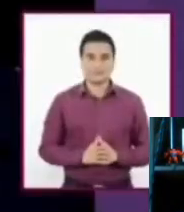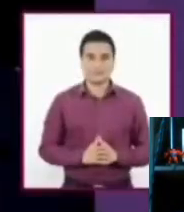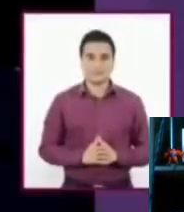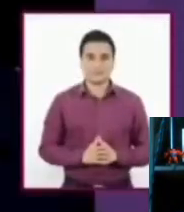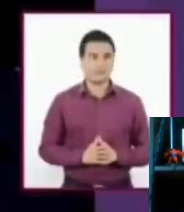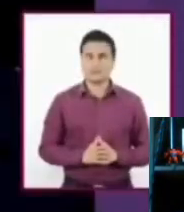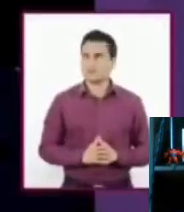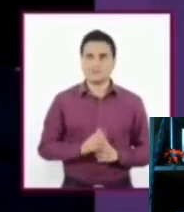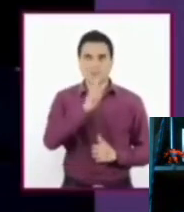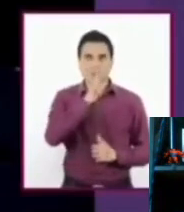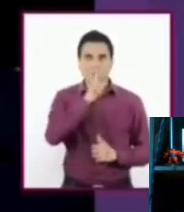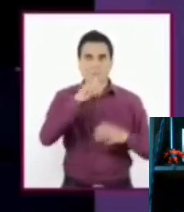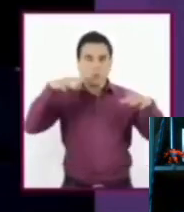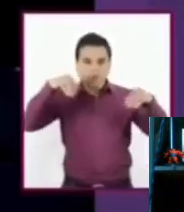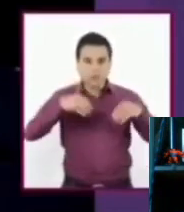primera